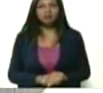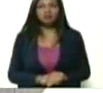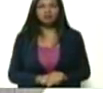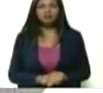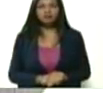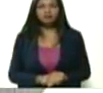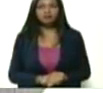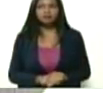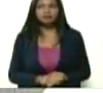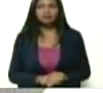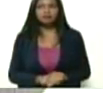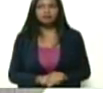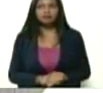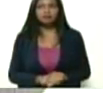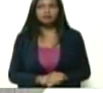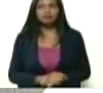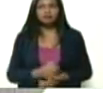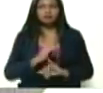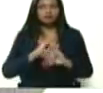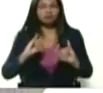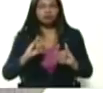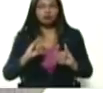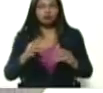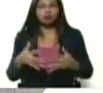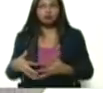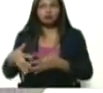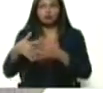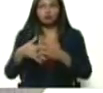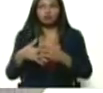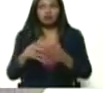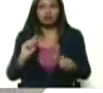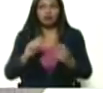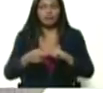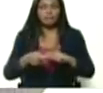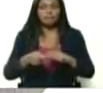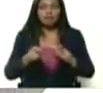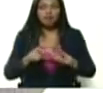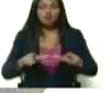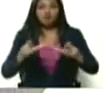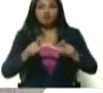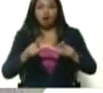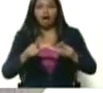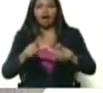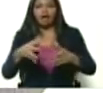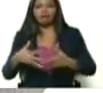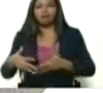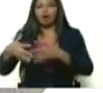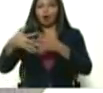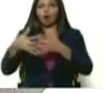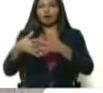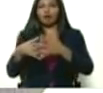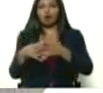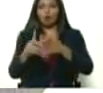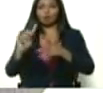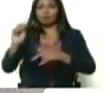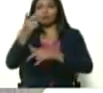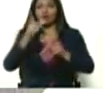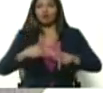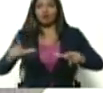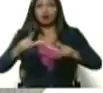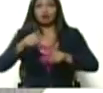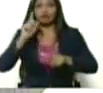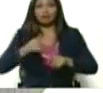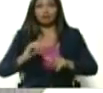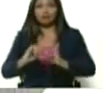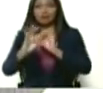ya Estados Unidos pasa a estar en el epicentro de esta pandemia con